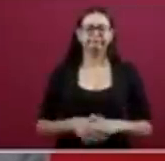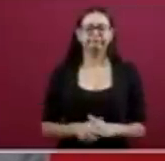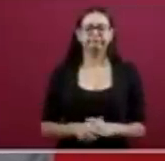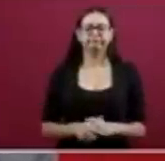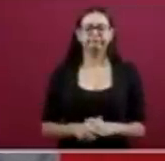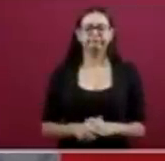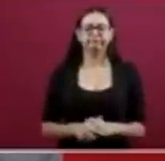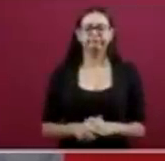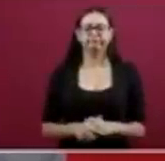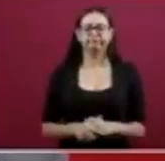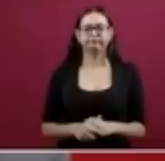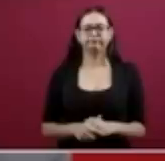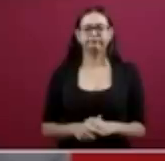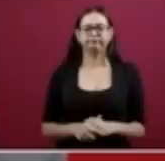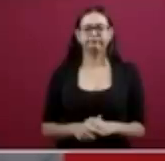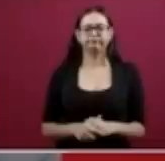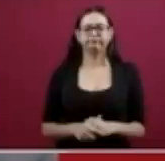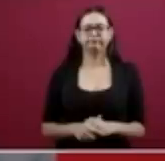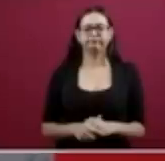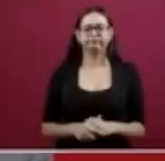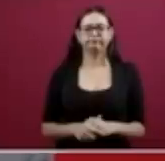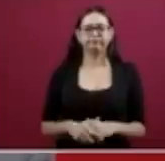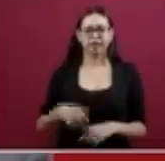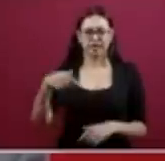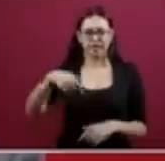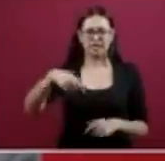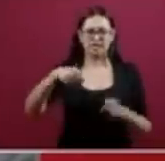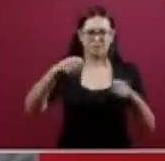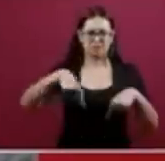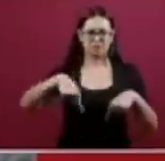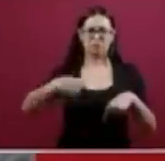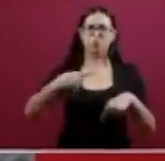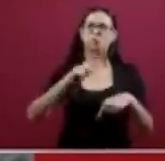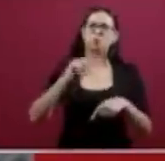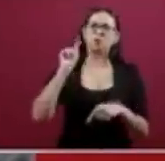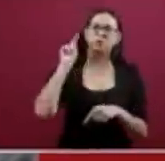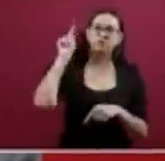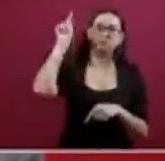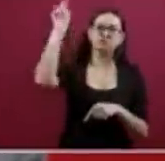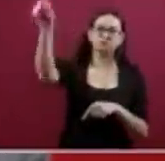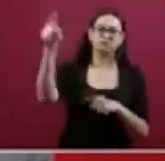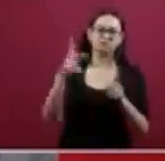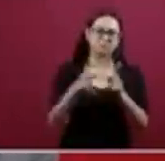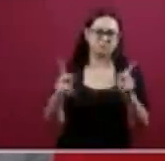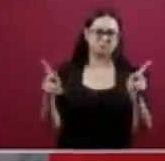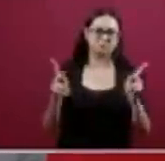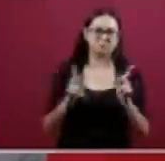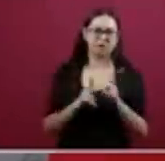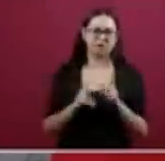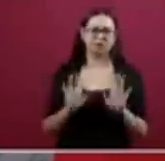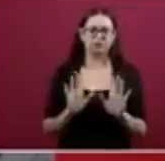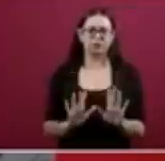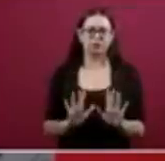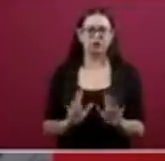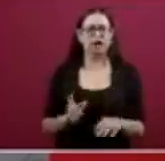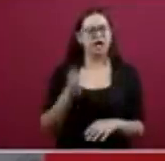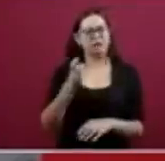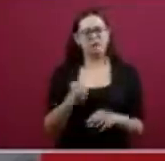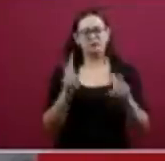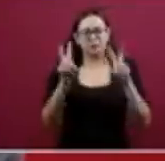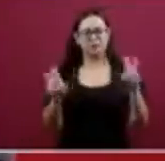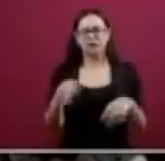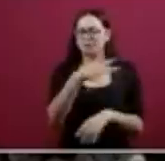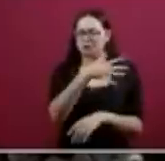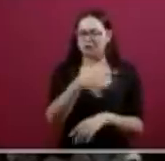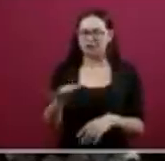aquí en uno de los patios del Palacio Nacional. Bueno, esa es una información general y ahora